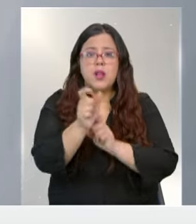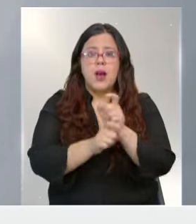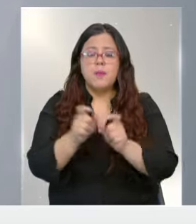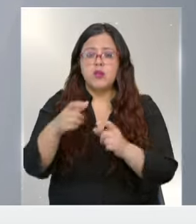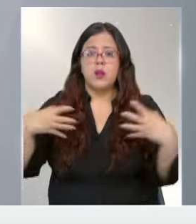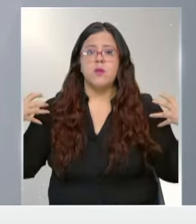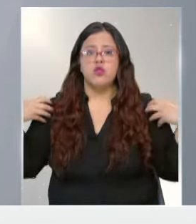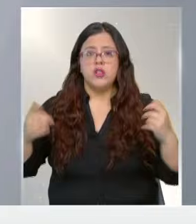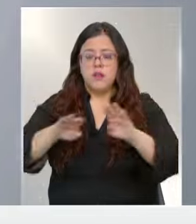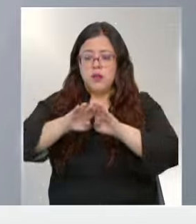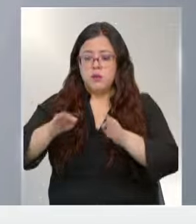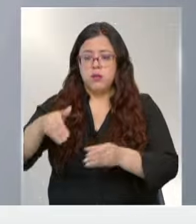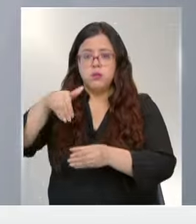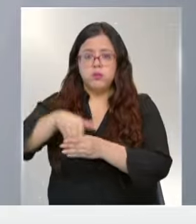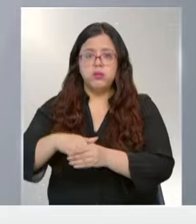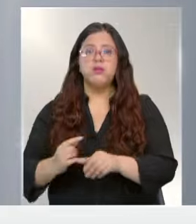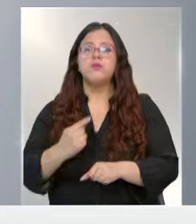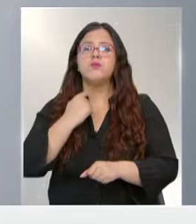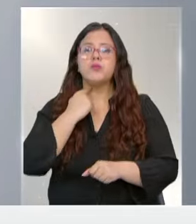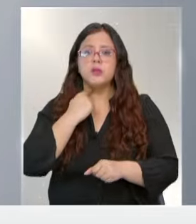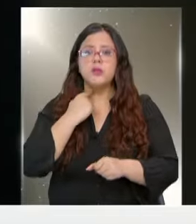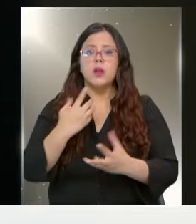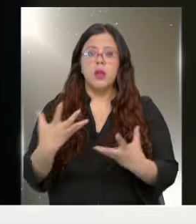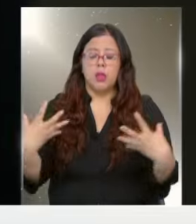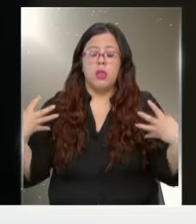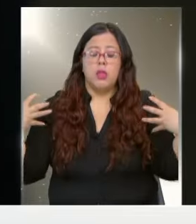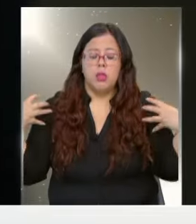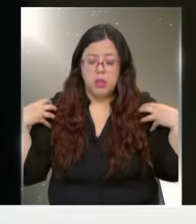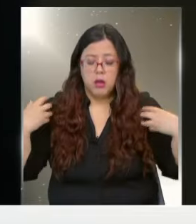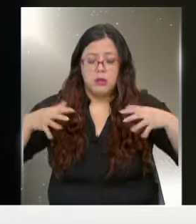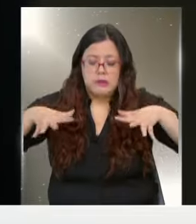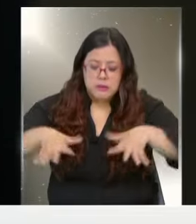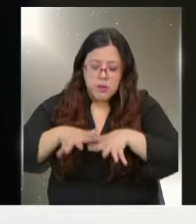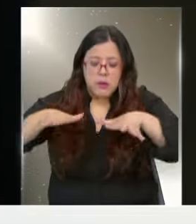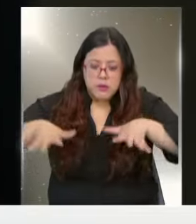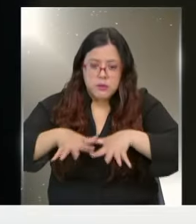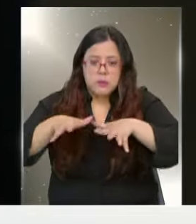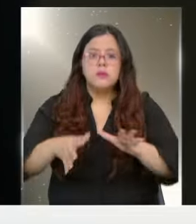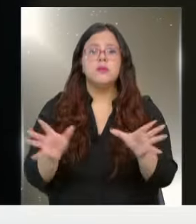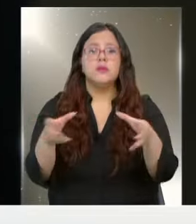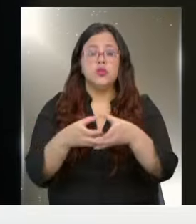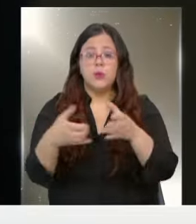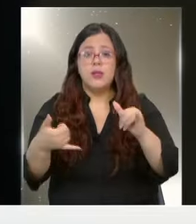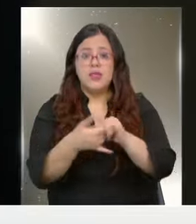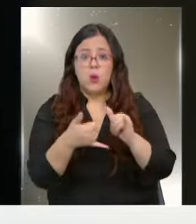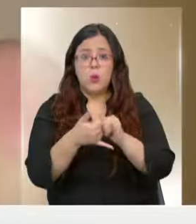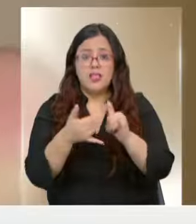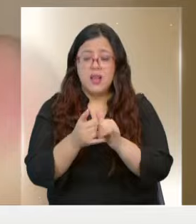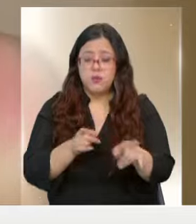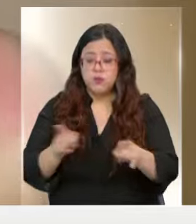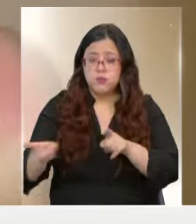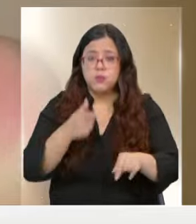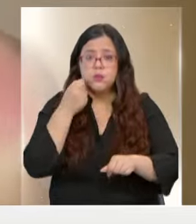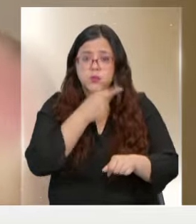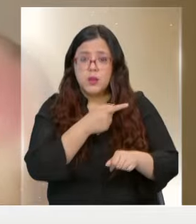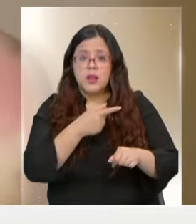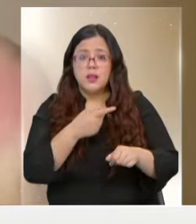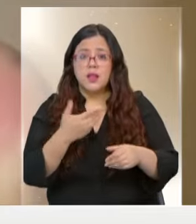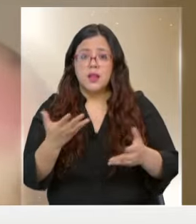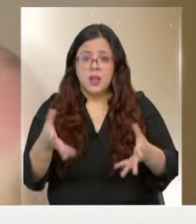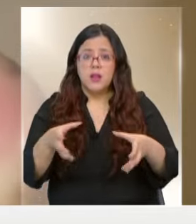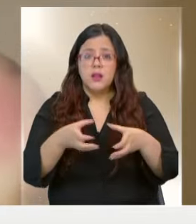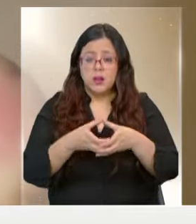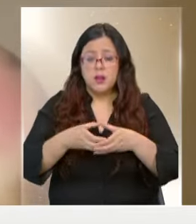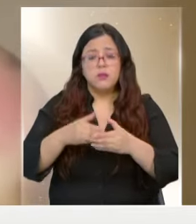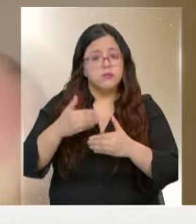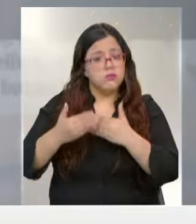vocales de mesa afectados por la sobrecarga laboral. Eso mientras el grupo de WhatsApp que organiza la demanda colectiva